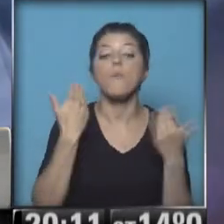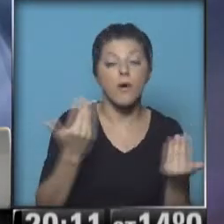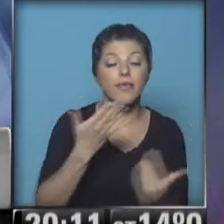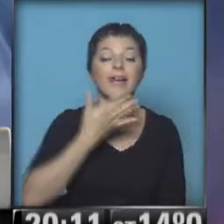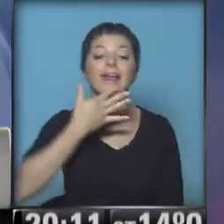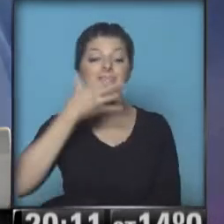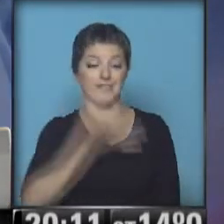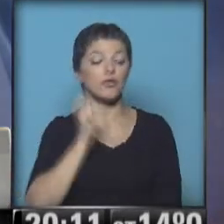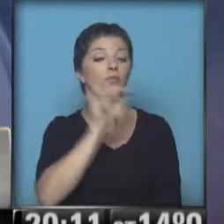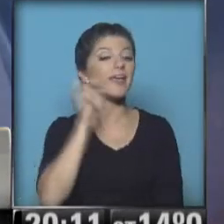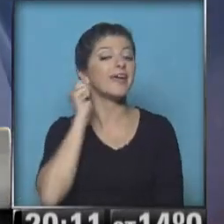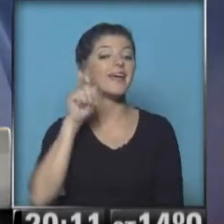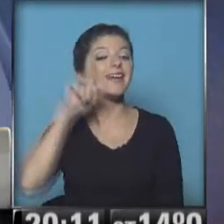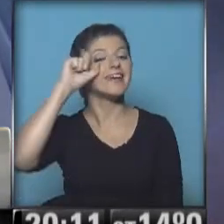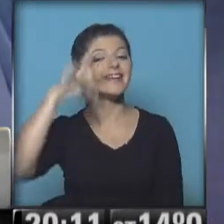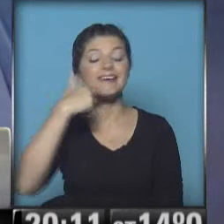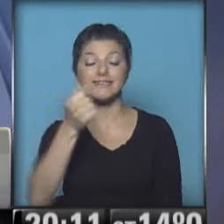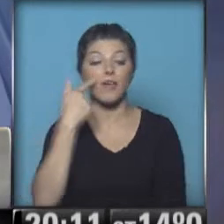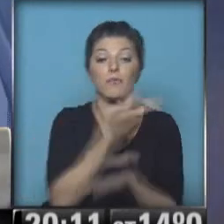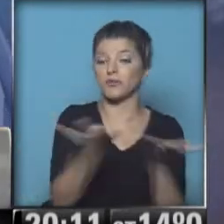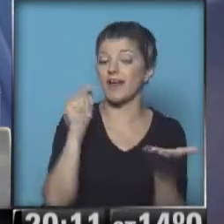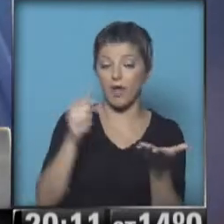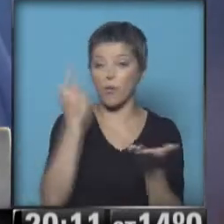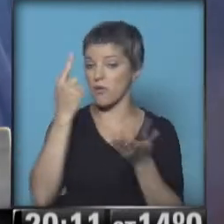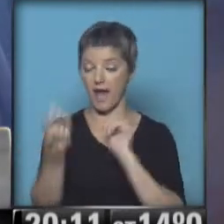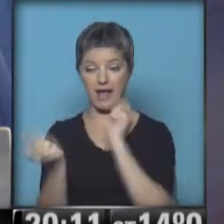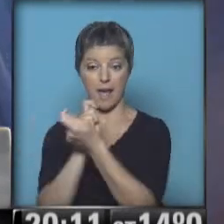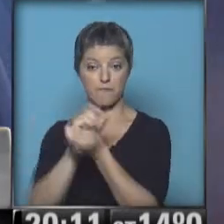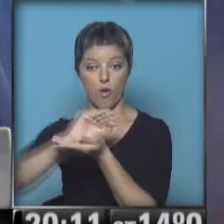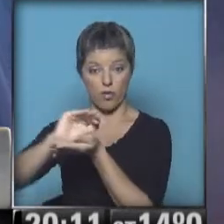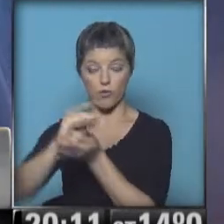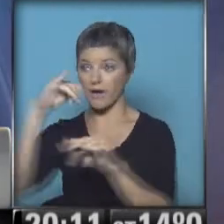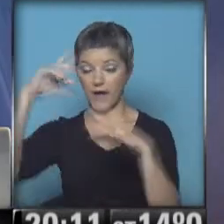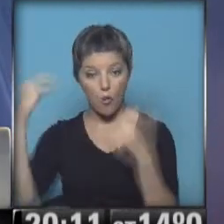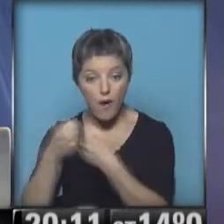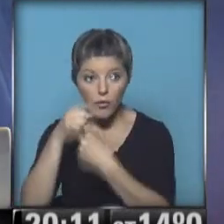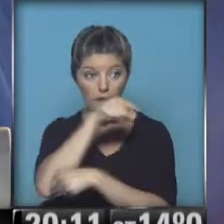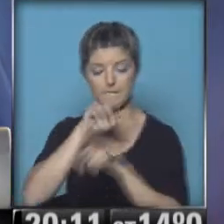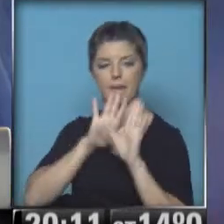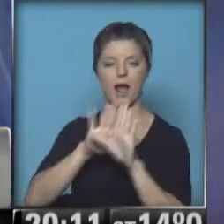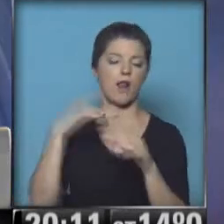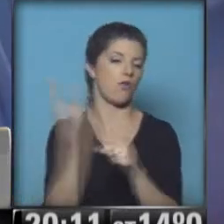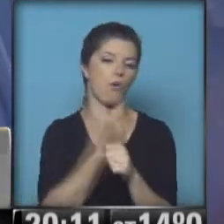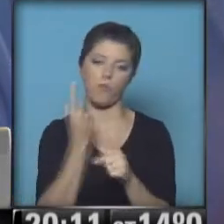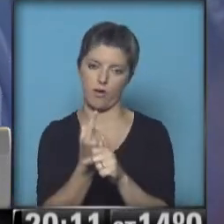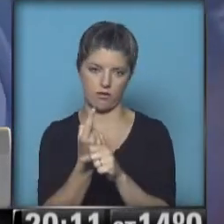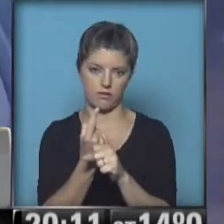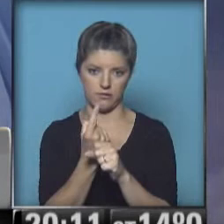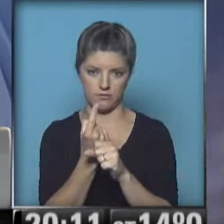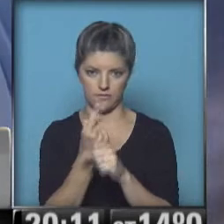puede frenar una reestructuración y un cobro de acreedores que es un tercero en este litigio